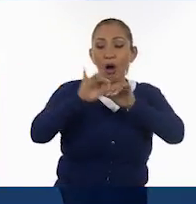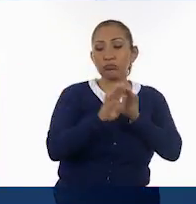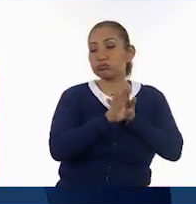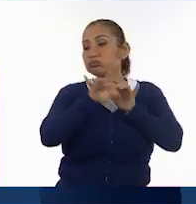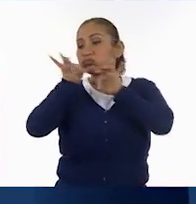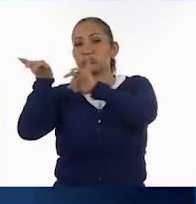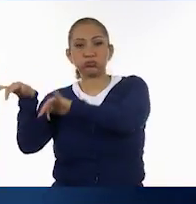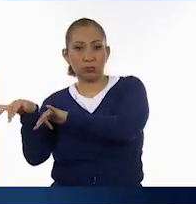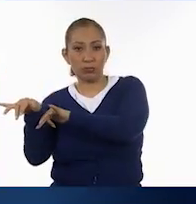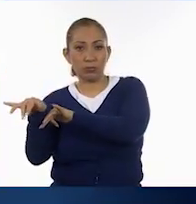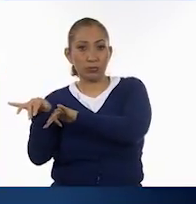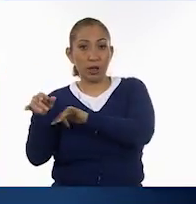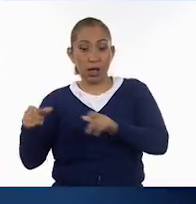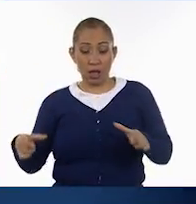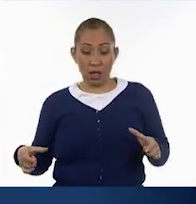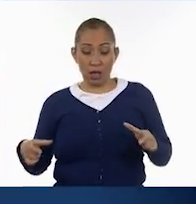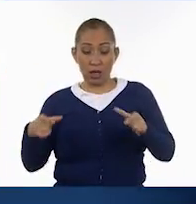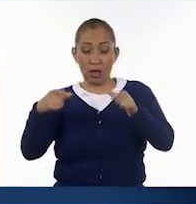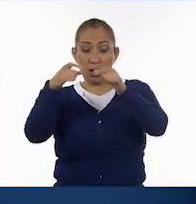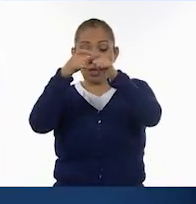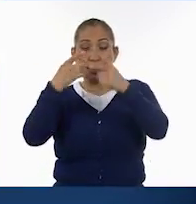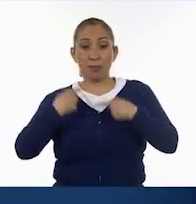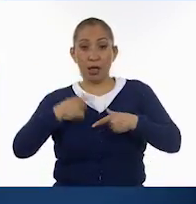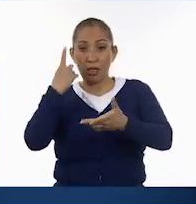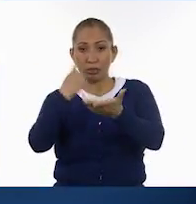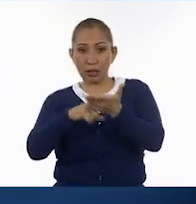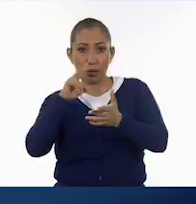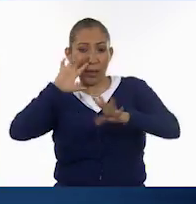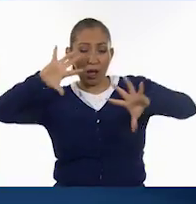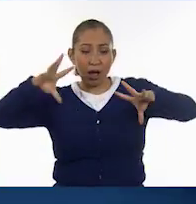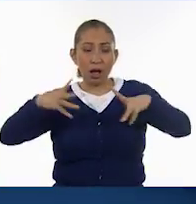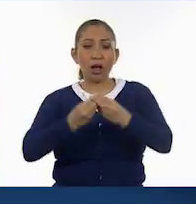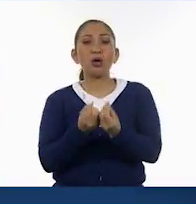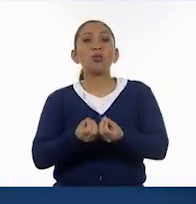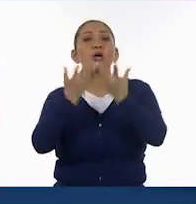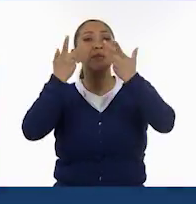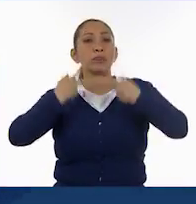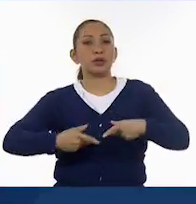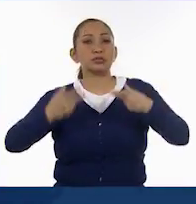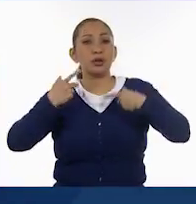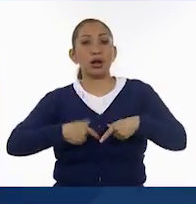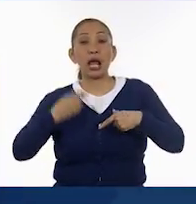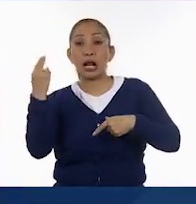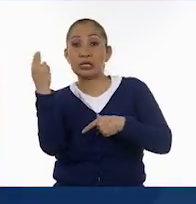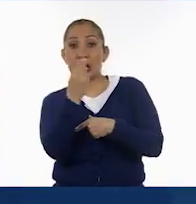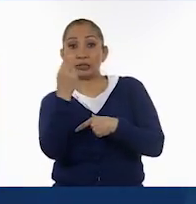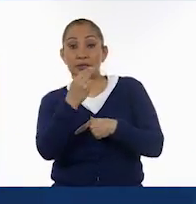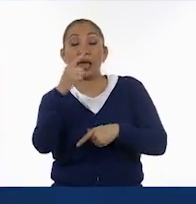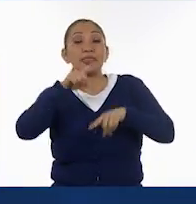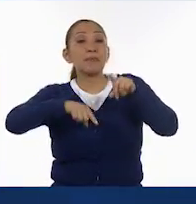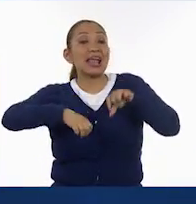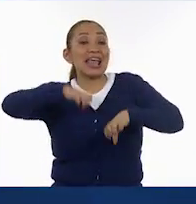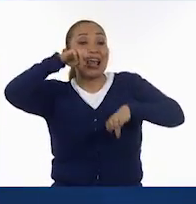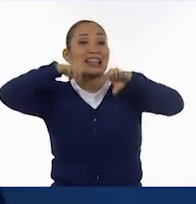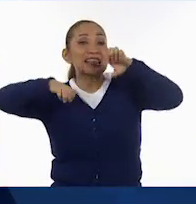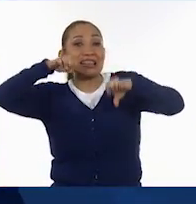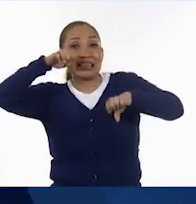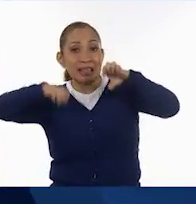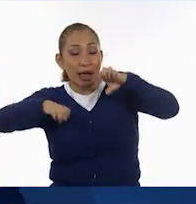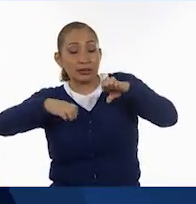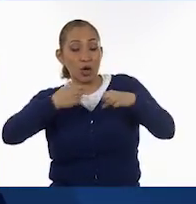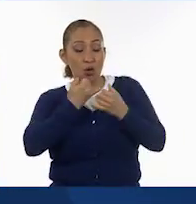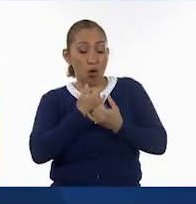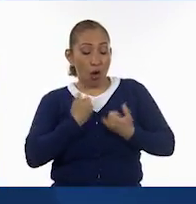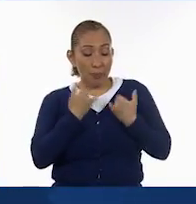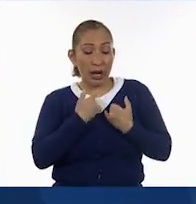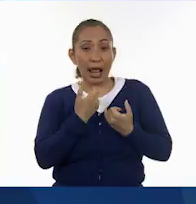Sí. Y en una pirámide de población se muestra el total de personas dependientes según su edad. Los dependientes